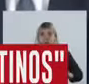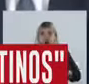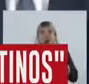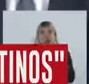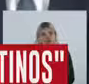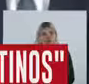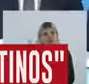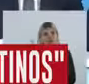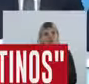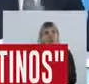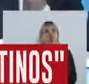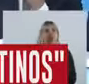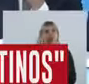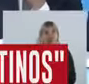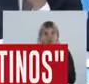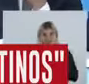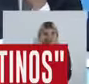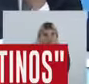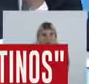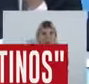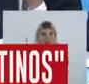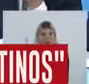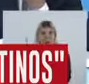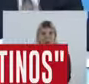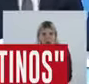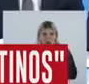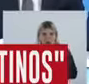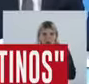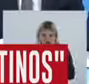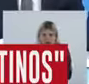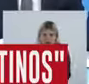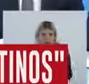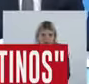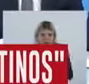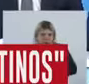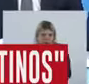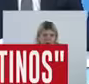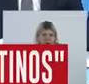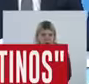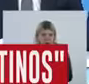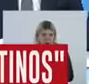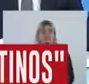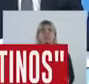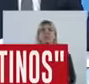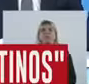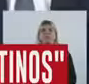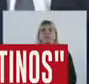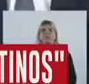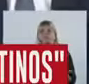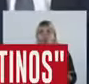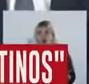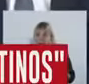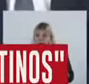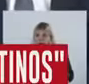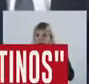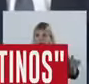para tratar de compensar tanto esfuerzo. Cuando uno mira este año que termina, la Tierra del